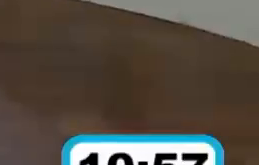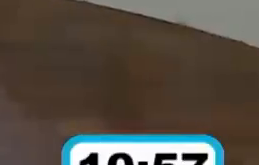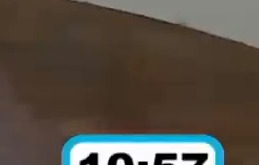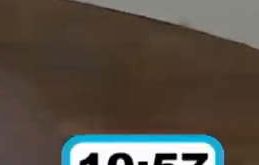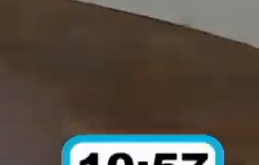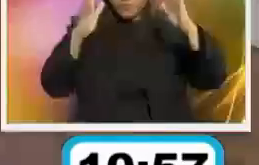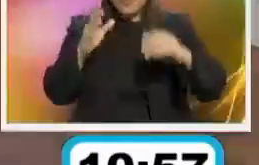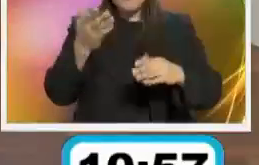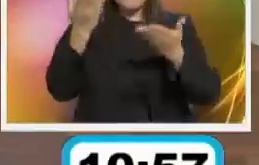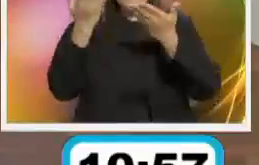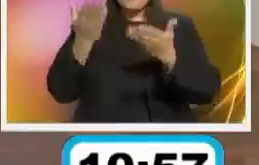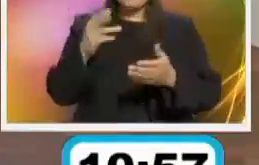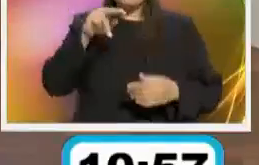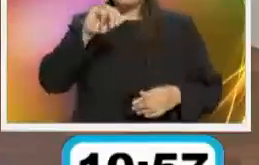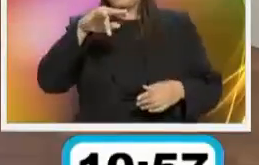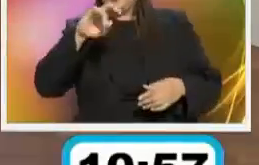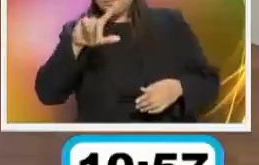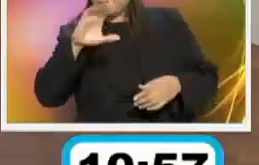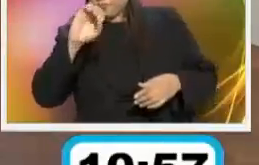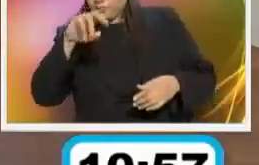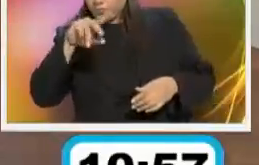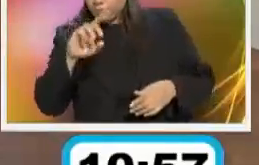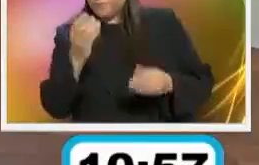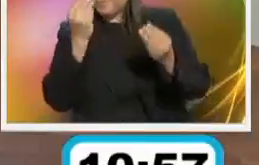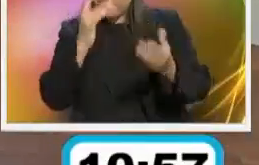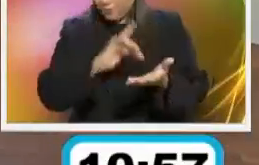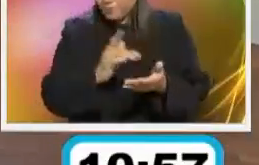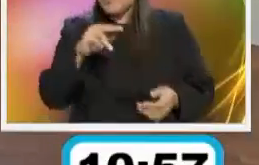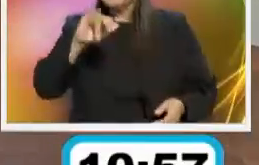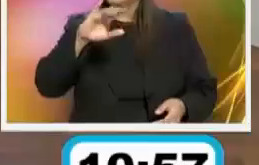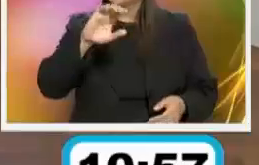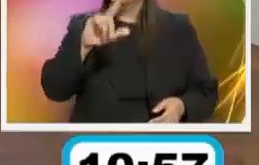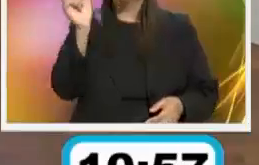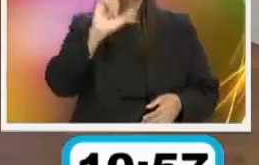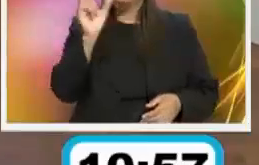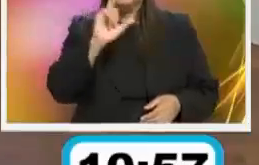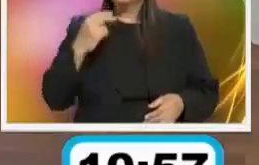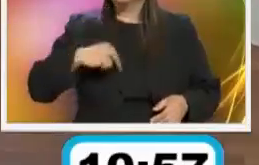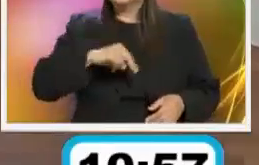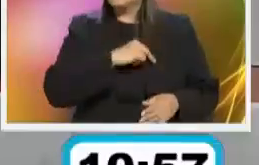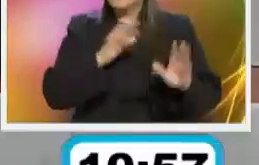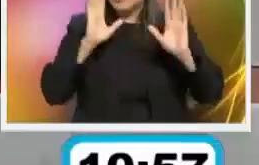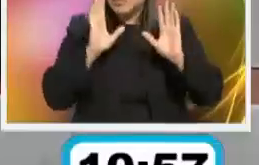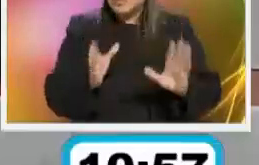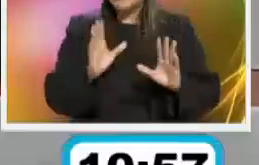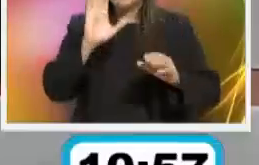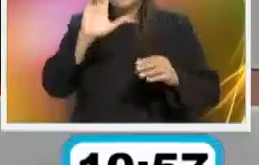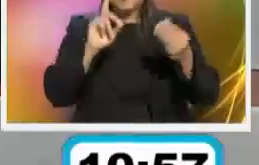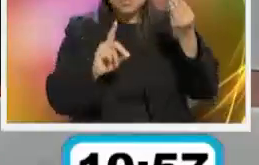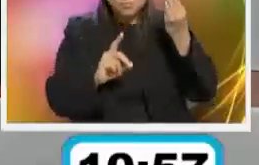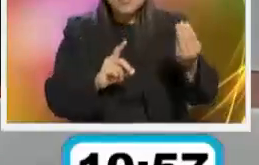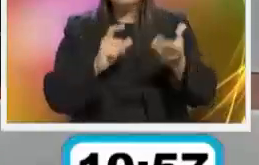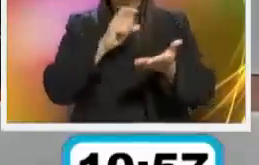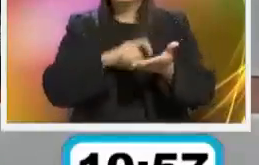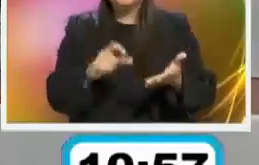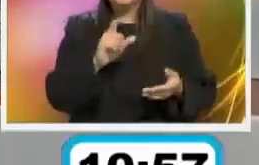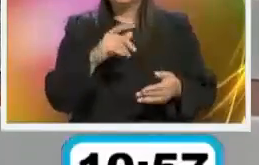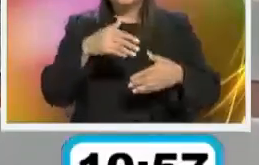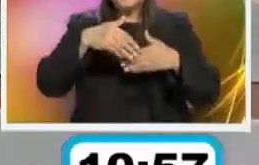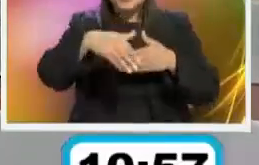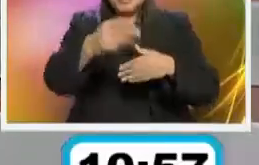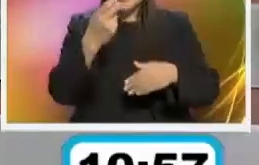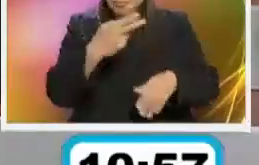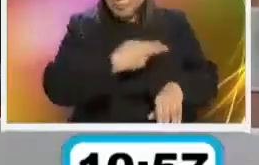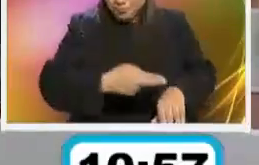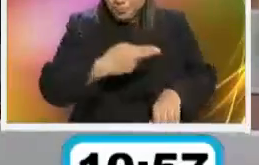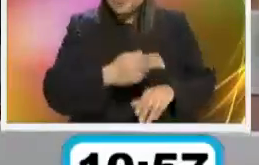Ella es Ninel Conde. Gracias, muchísimas gracias. Ninel, ¿cuándo vamos a tener ya el disco en nuestras manos? En esas